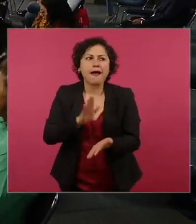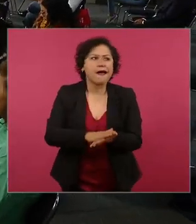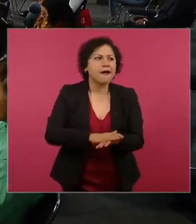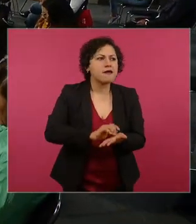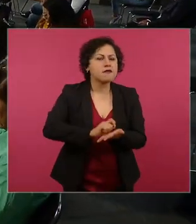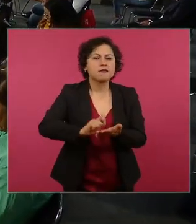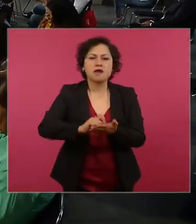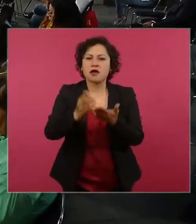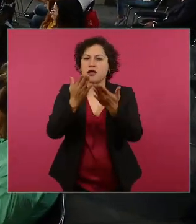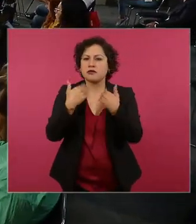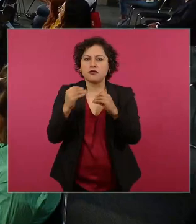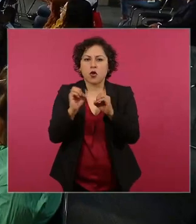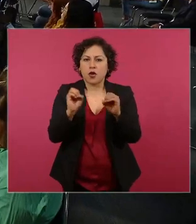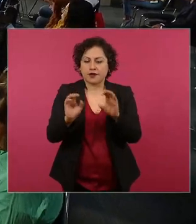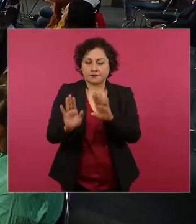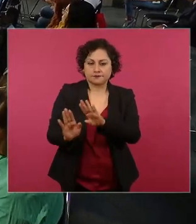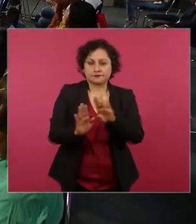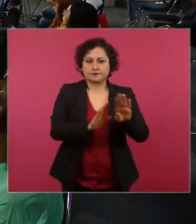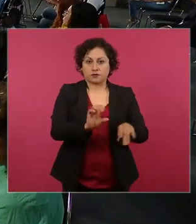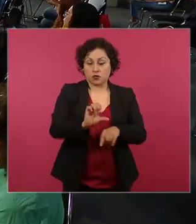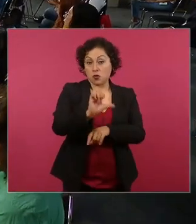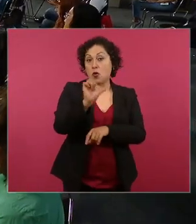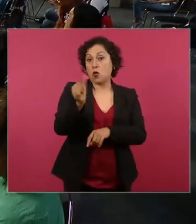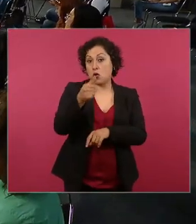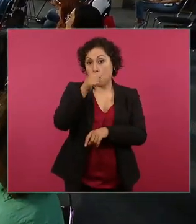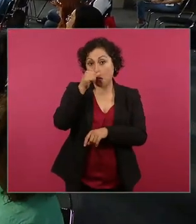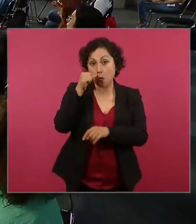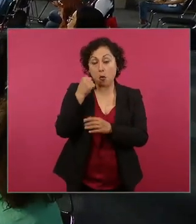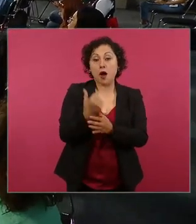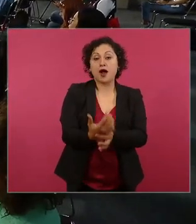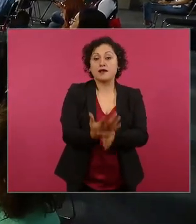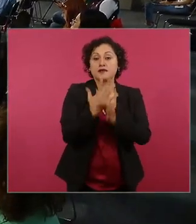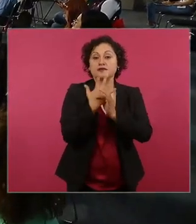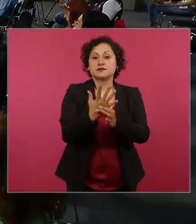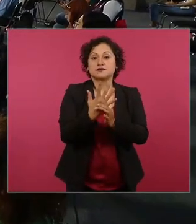Con el pueblo todo, sin el pueblo nada.